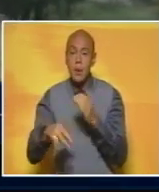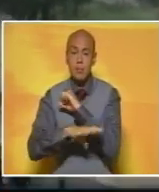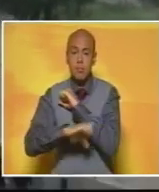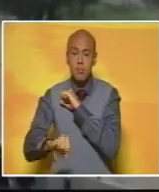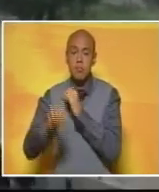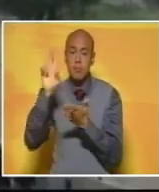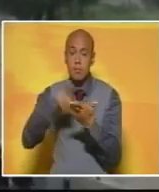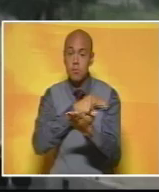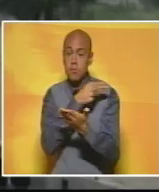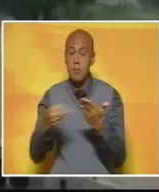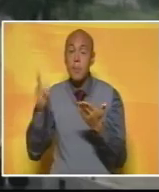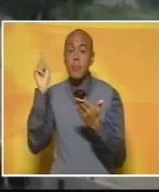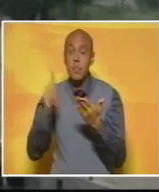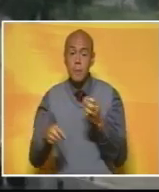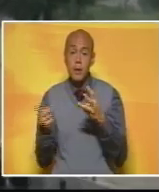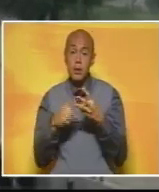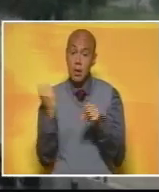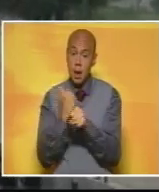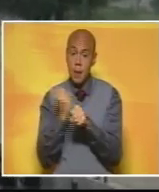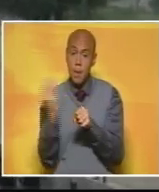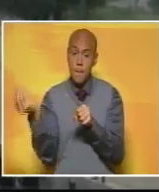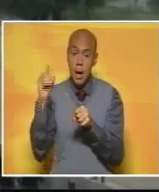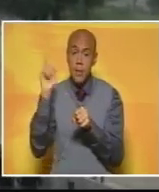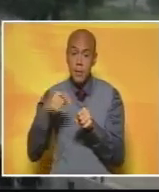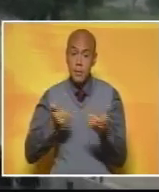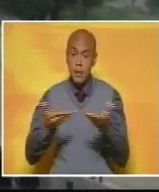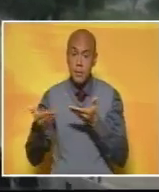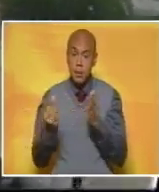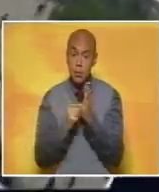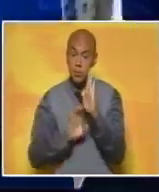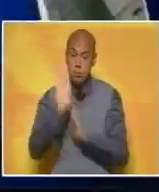corrupción, al tiempo de demandar empleos y servicios.